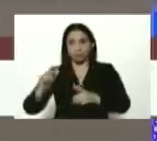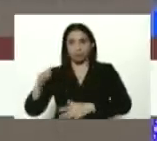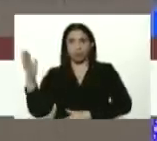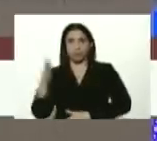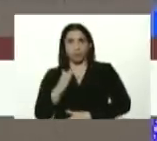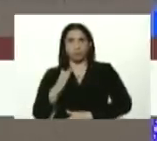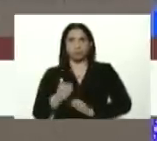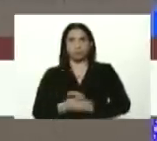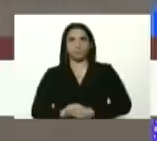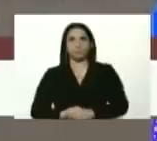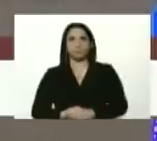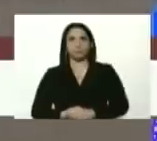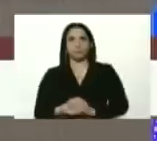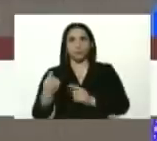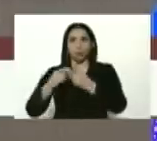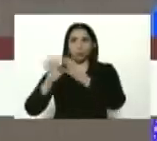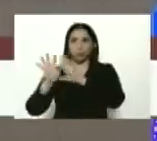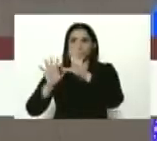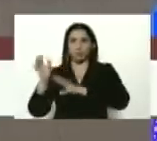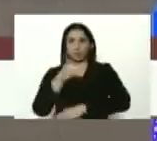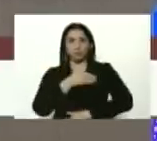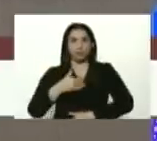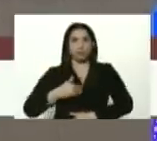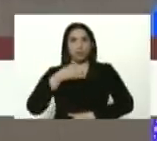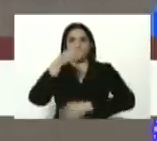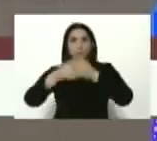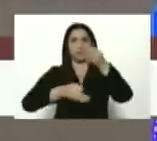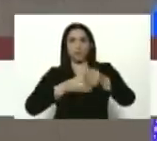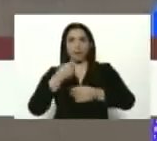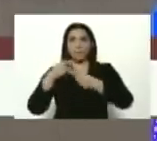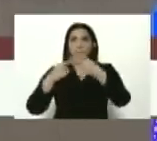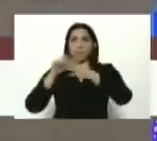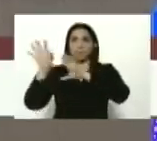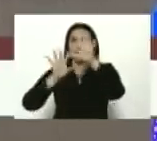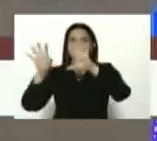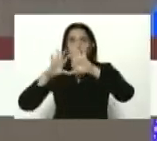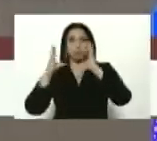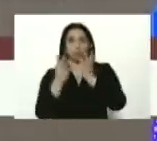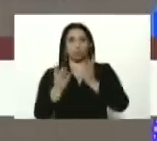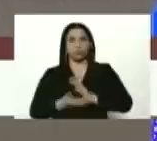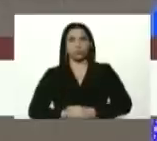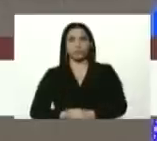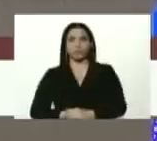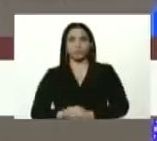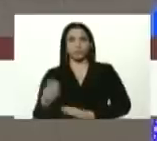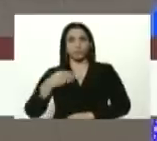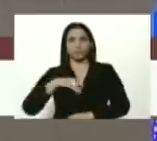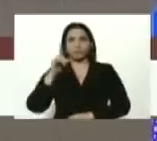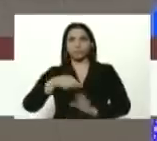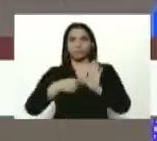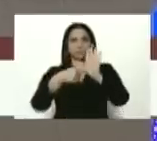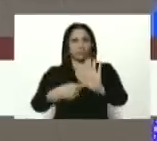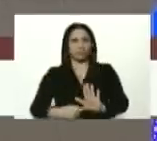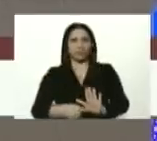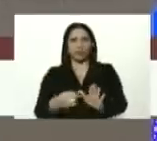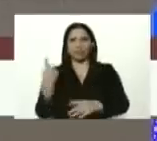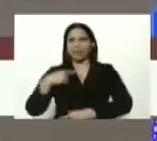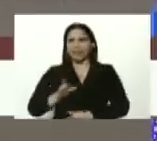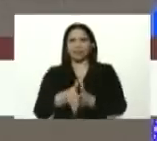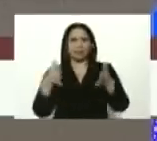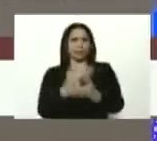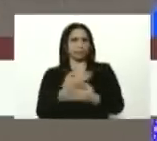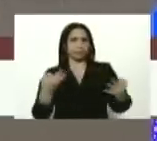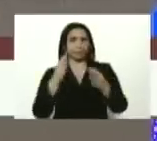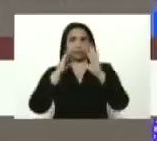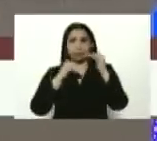salvedad, porque hay países del mundo, varios países, muchos países, que además han demostrado tener un gran éxito en